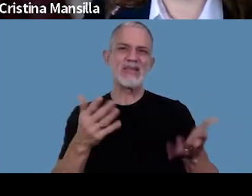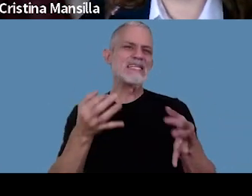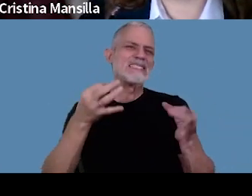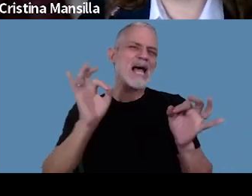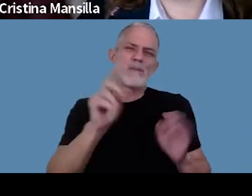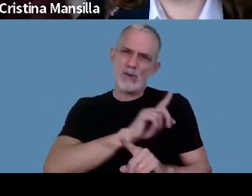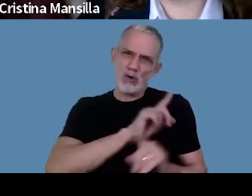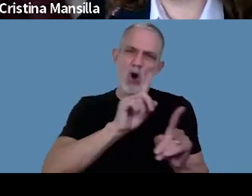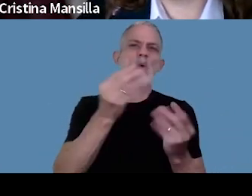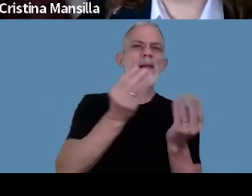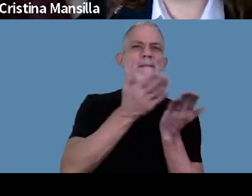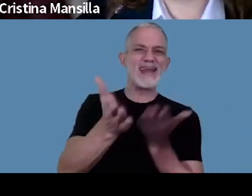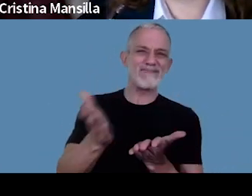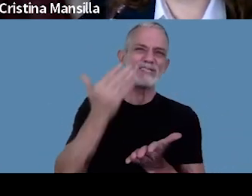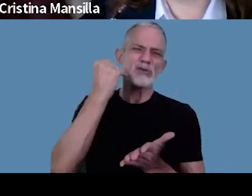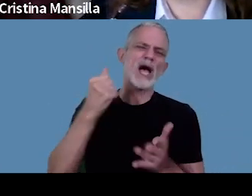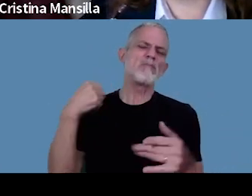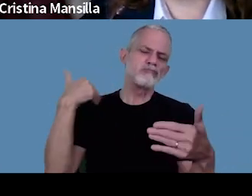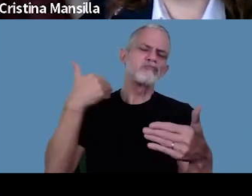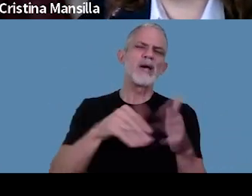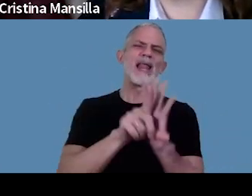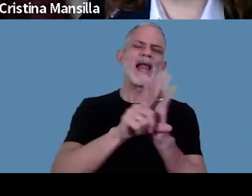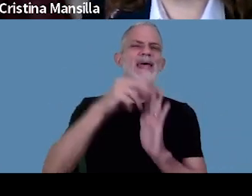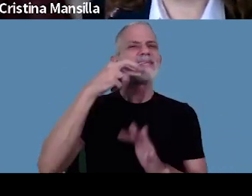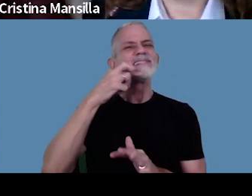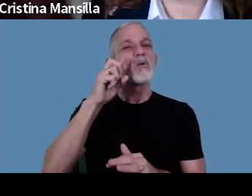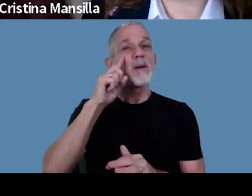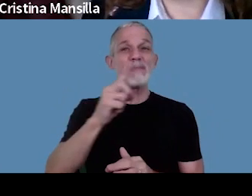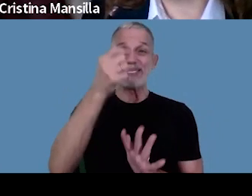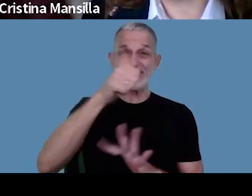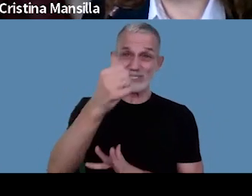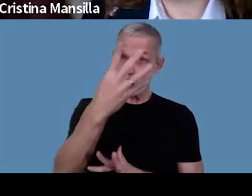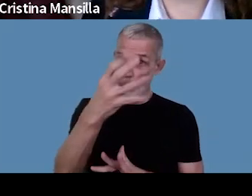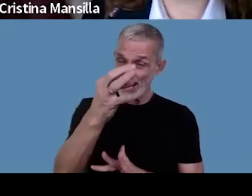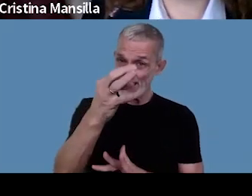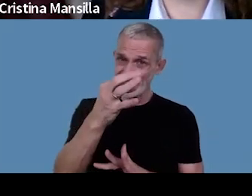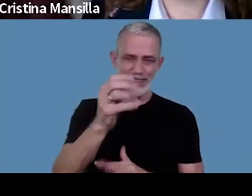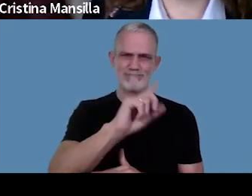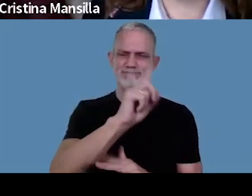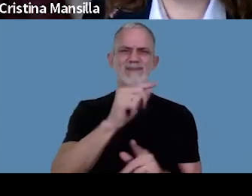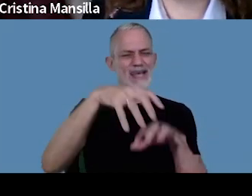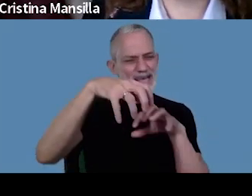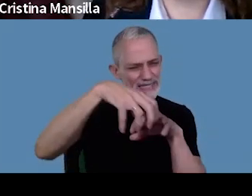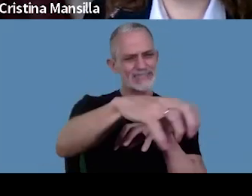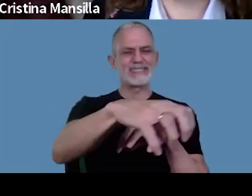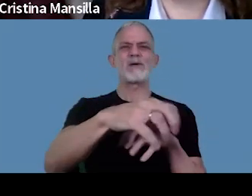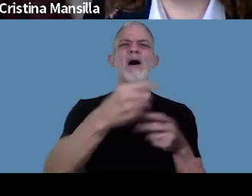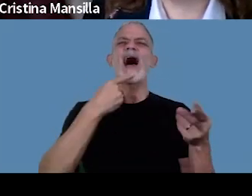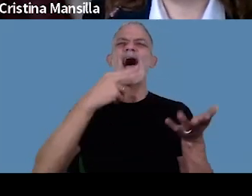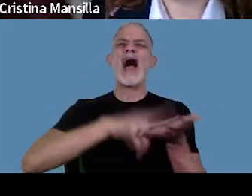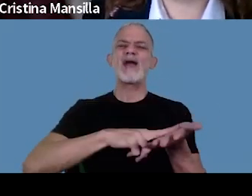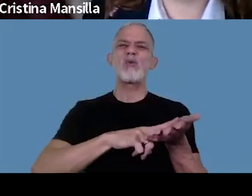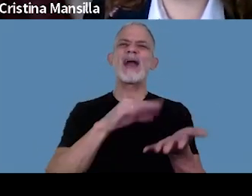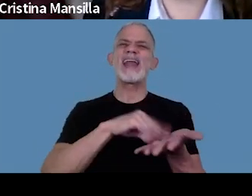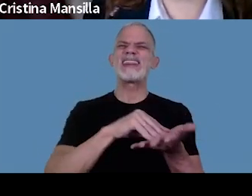de los beneficios que ya acarrea la Ley 19.640, que es el área especial aduanera de Tierra del